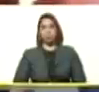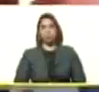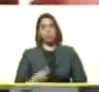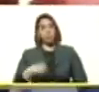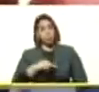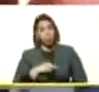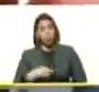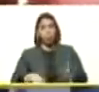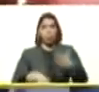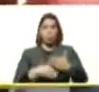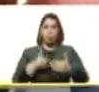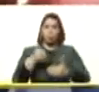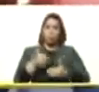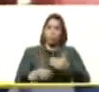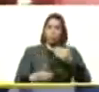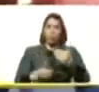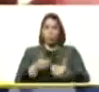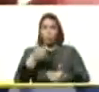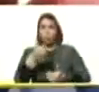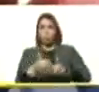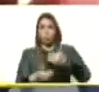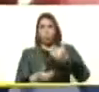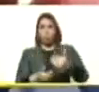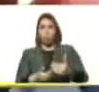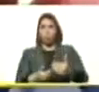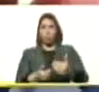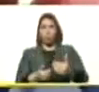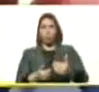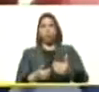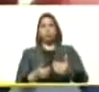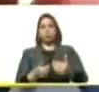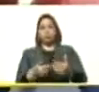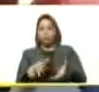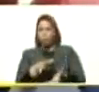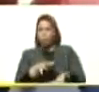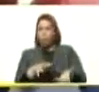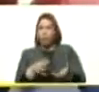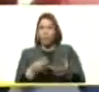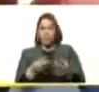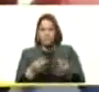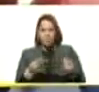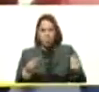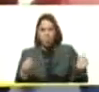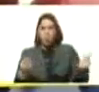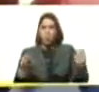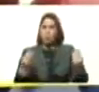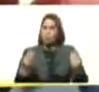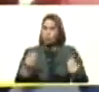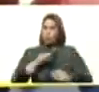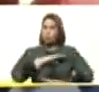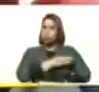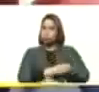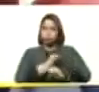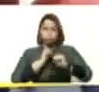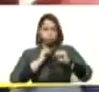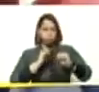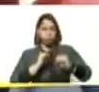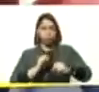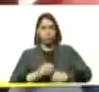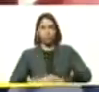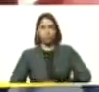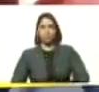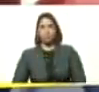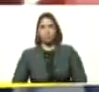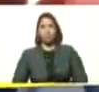Nosotros hemos ido llevando la situación con mucho pulso